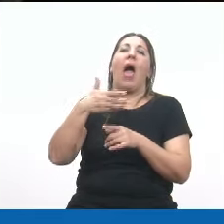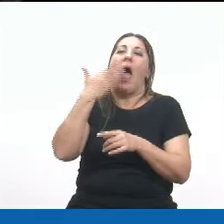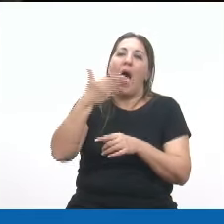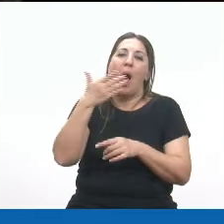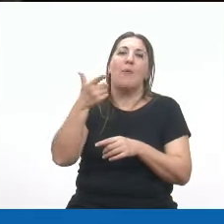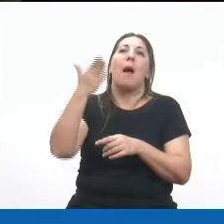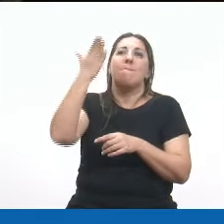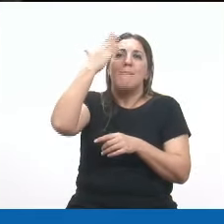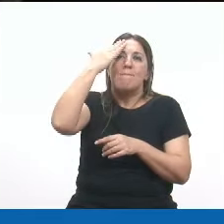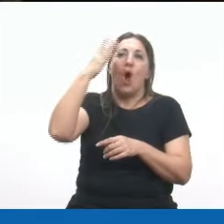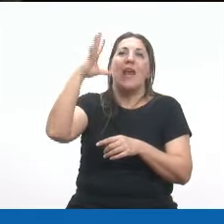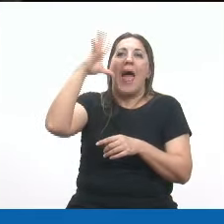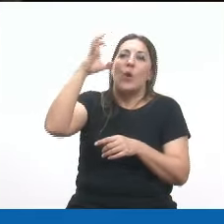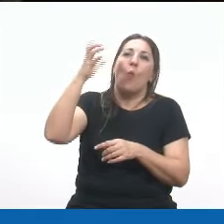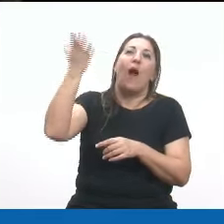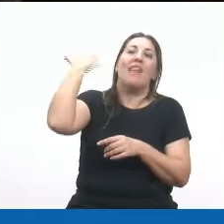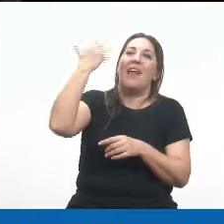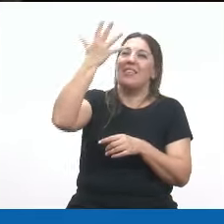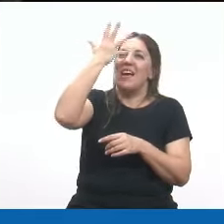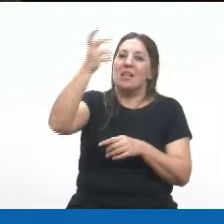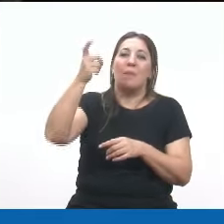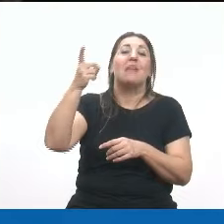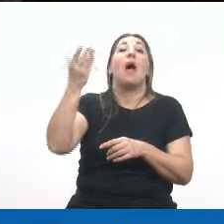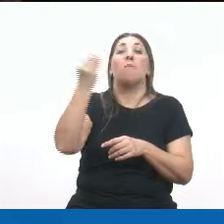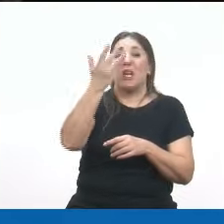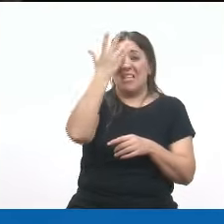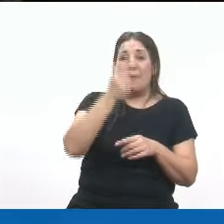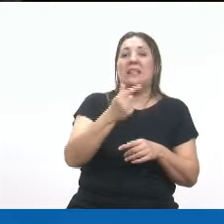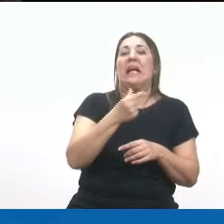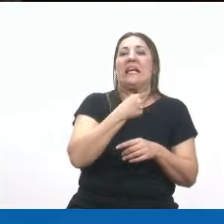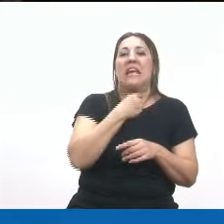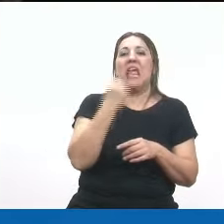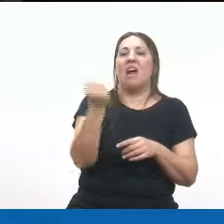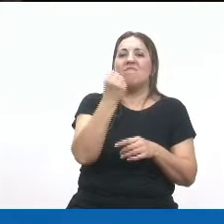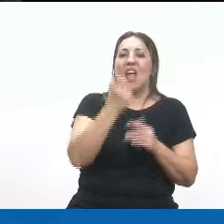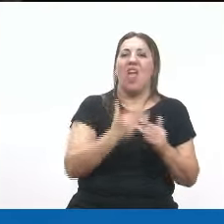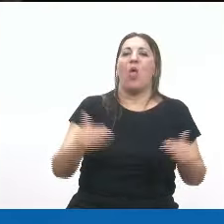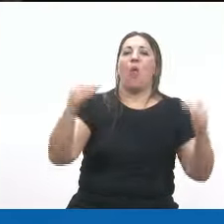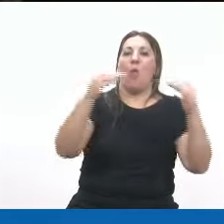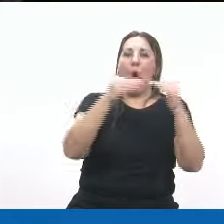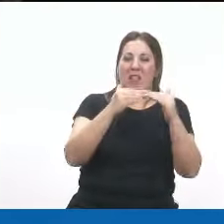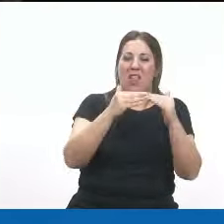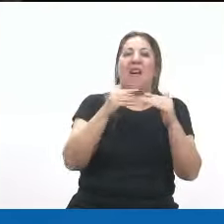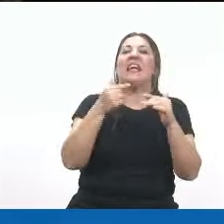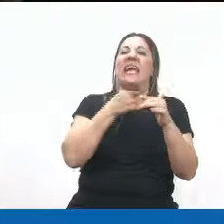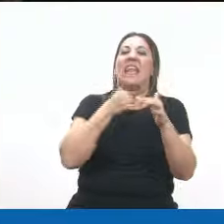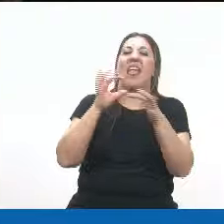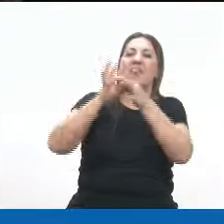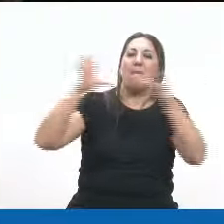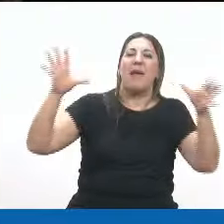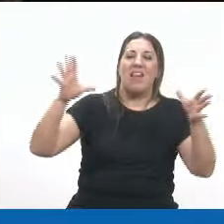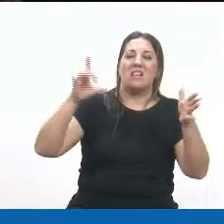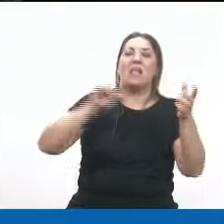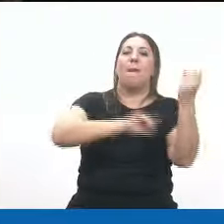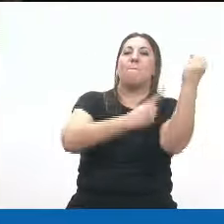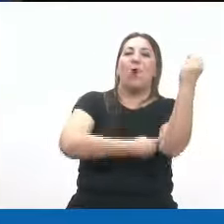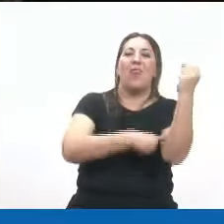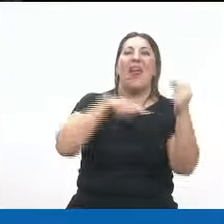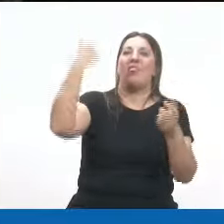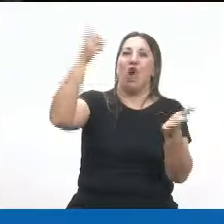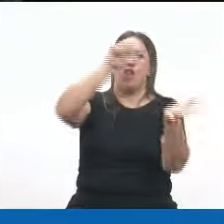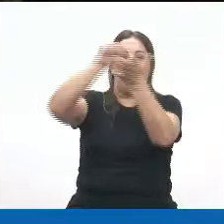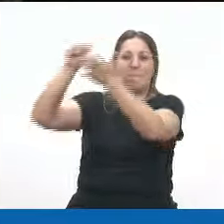Martín creía en en la en la igualdad y en la independencia de los poderes extranjeros eso esa parte la obvian